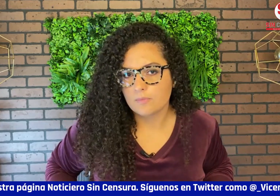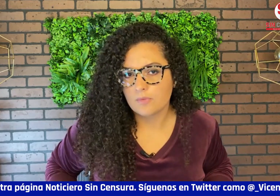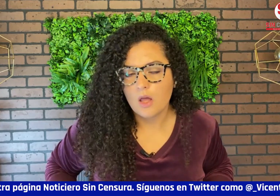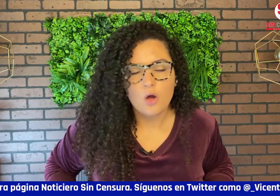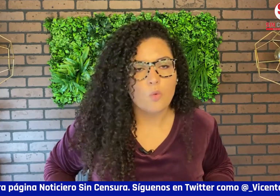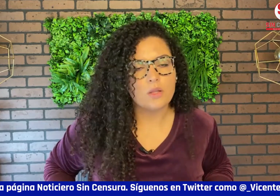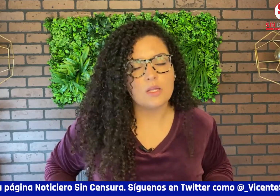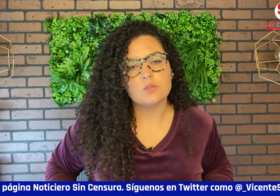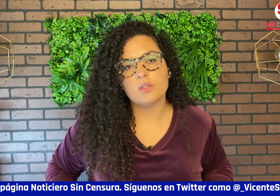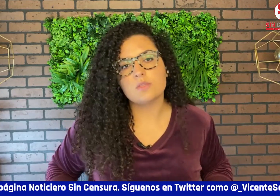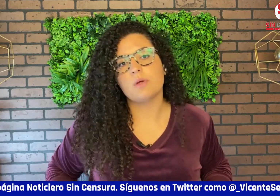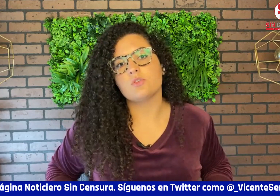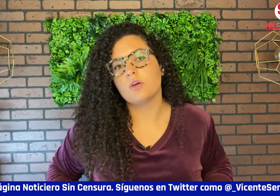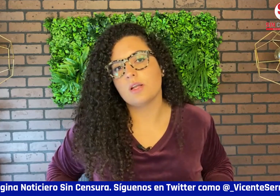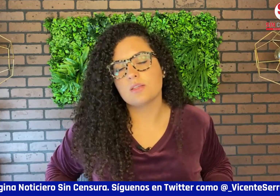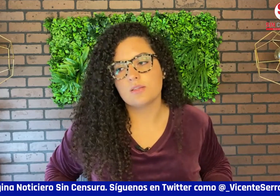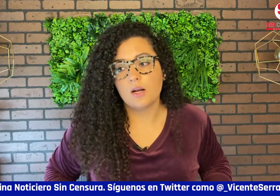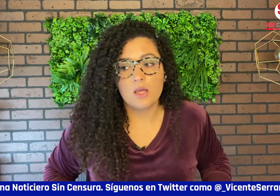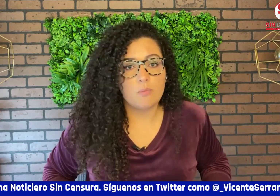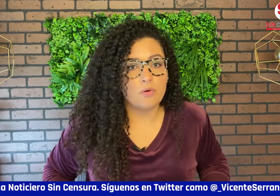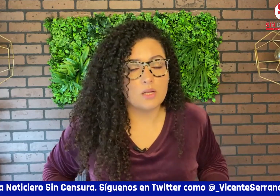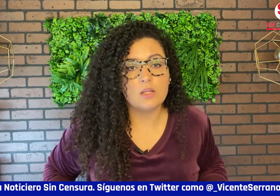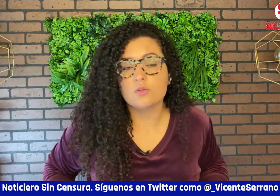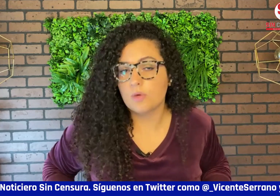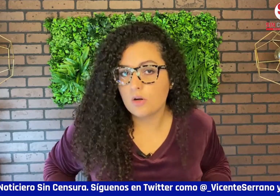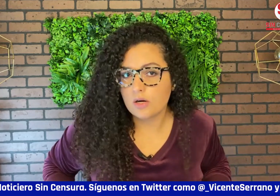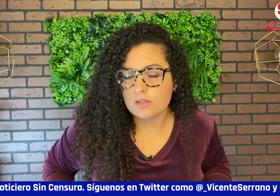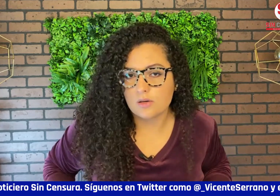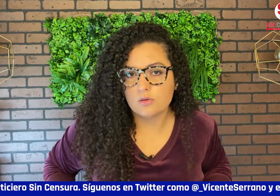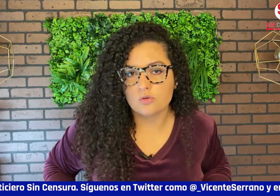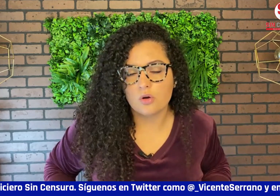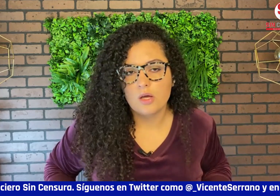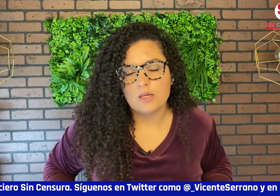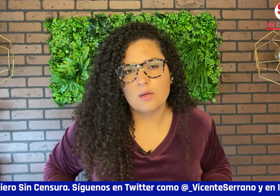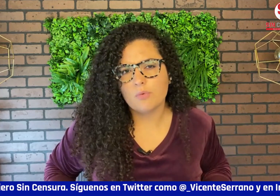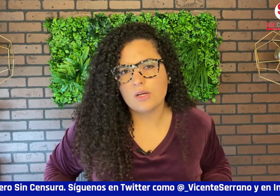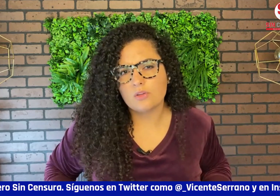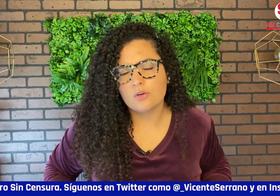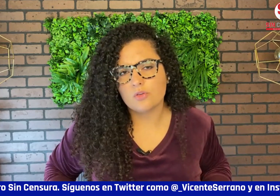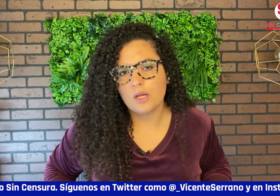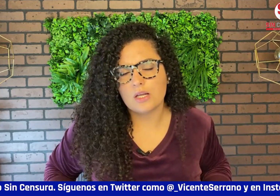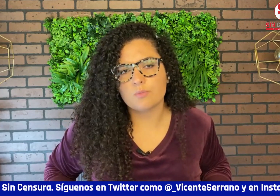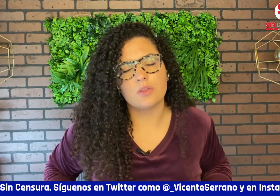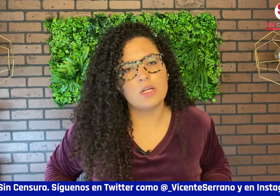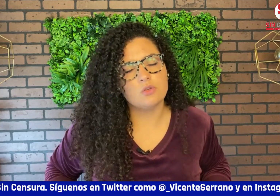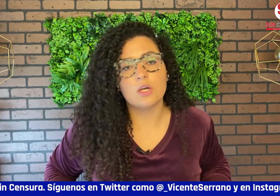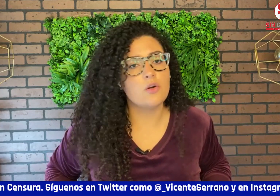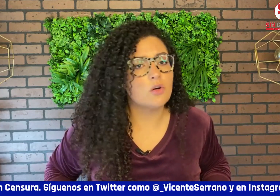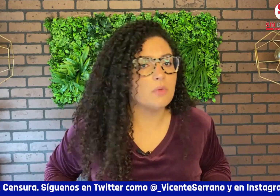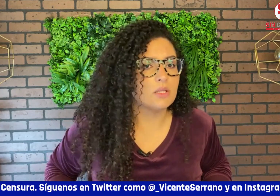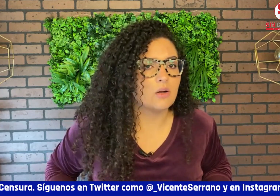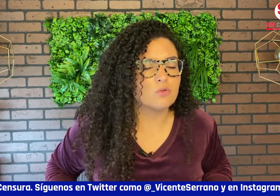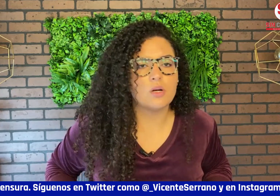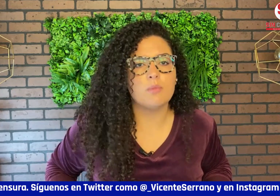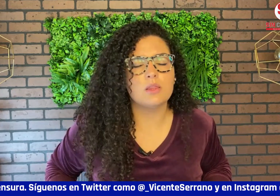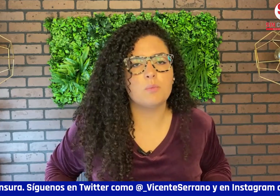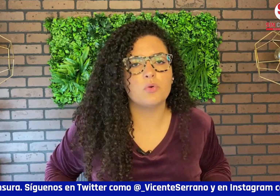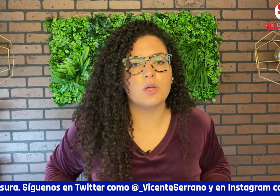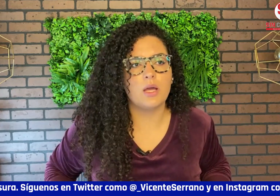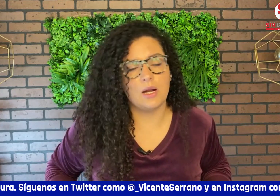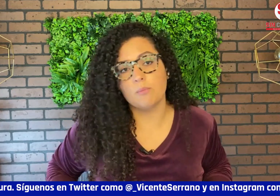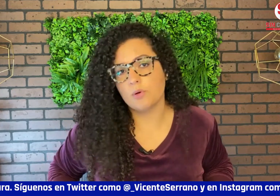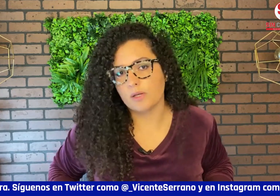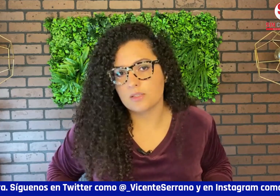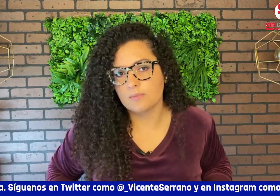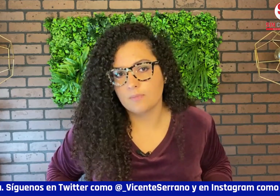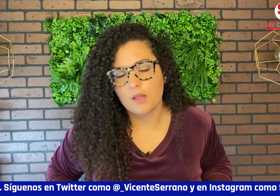hay? ¿Cuántas otras personas que están ahí por delitos menores incluso, están purgando condenas por delitos que no cometieron solamente